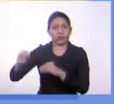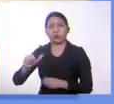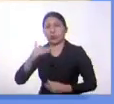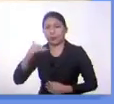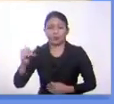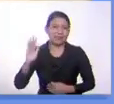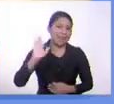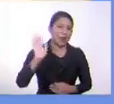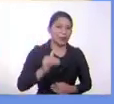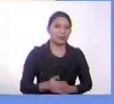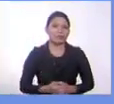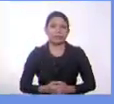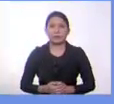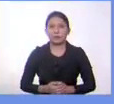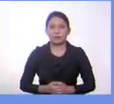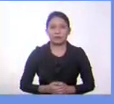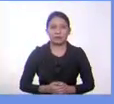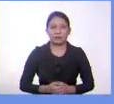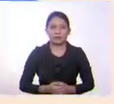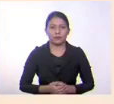Saludos.